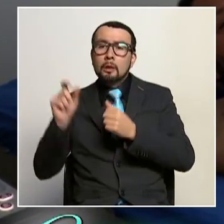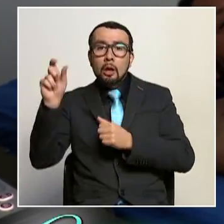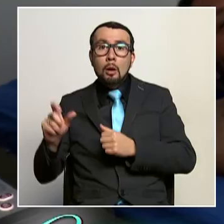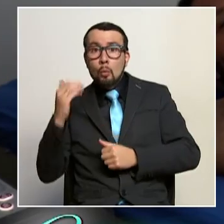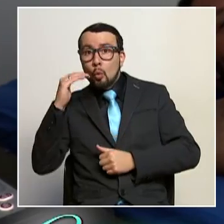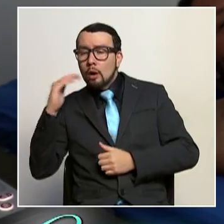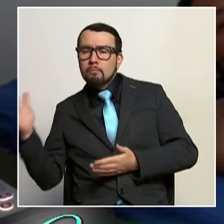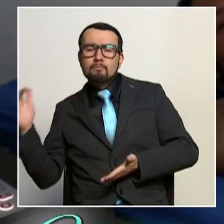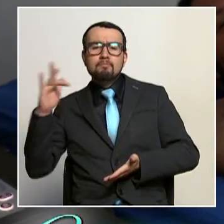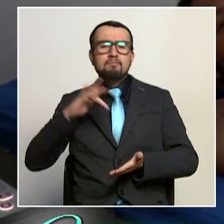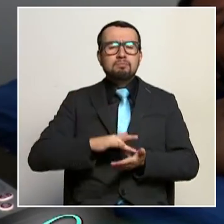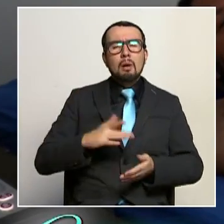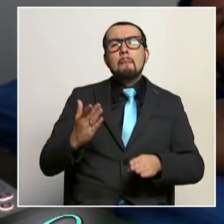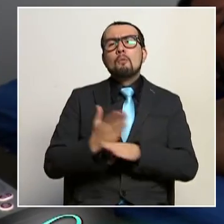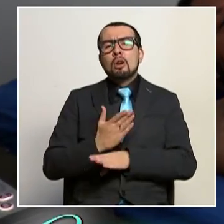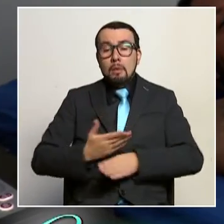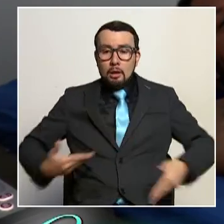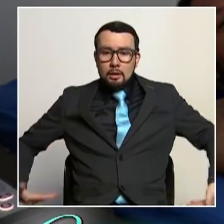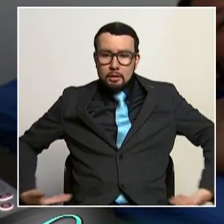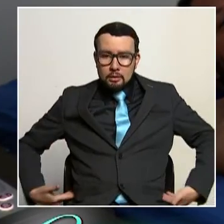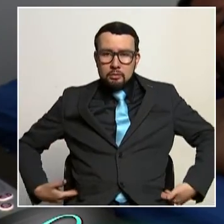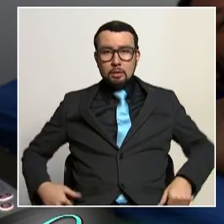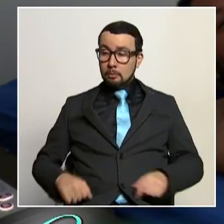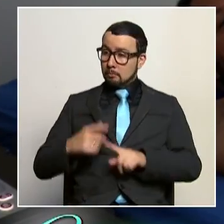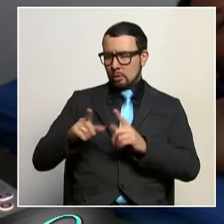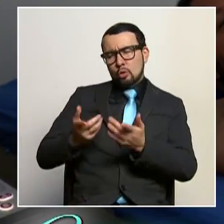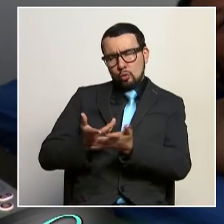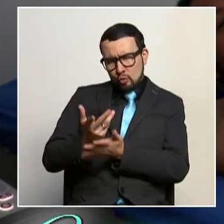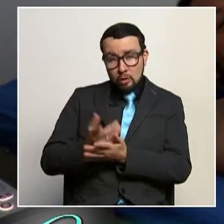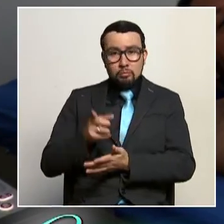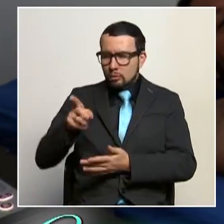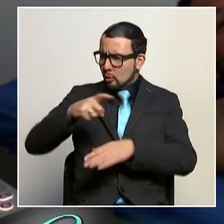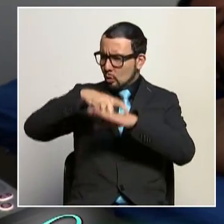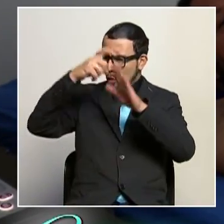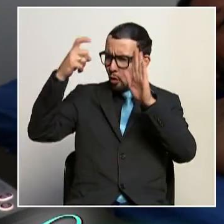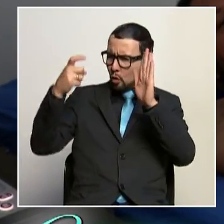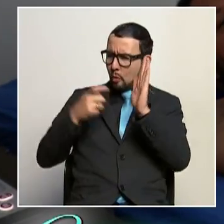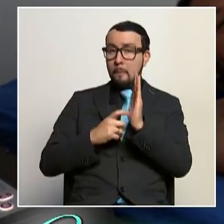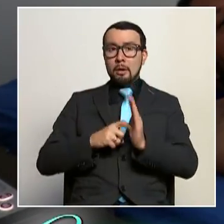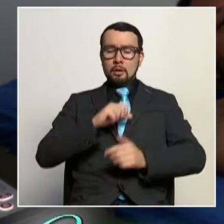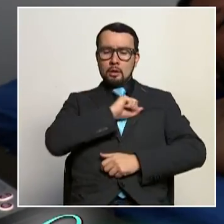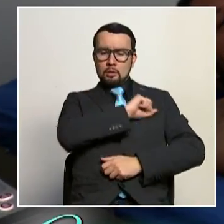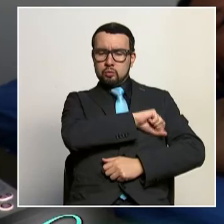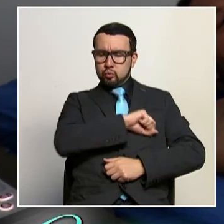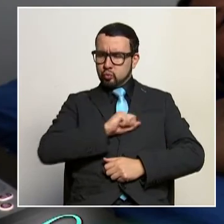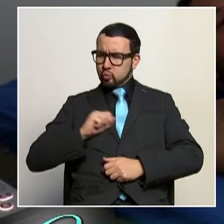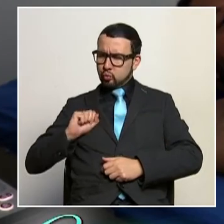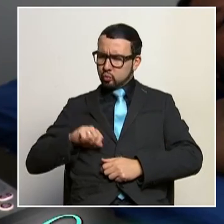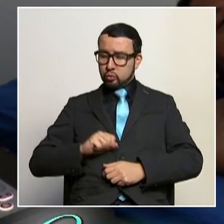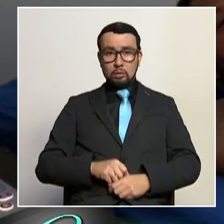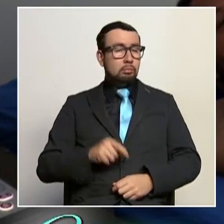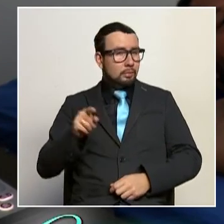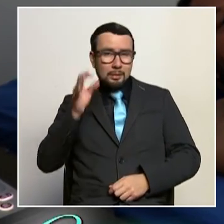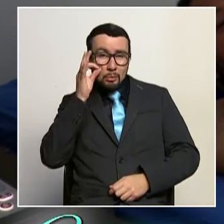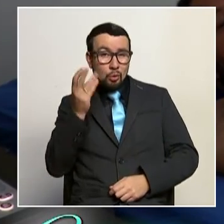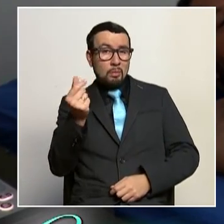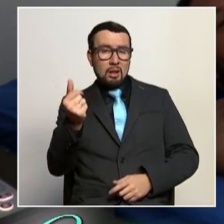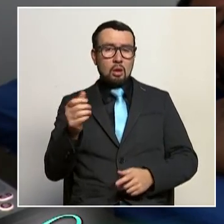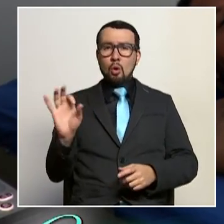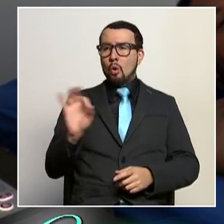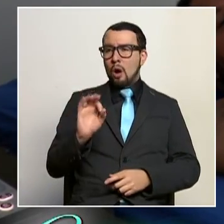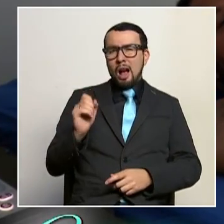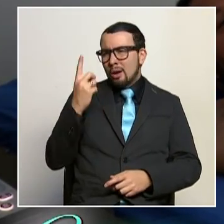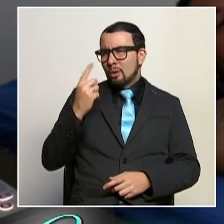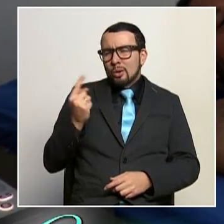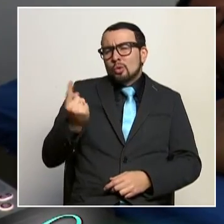problema renal, pero le dijimos que se hiciera la ecografía total. Si fuera por plata o por economía, uno le hubiera dicho, bueno,